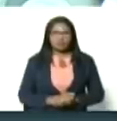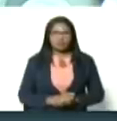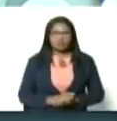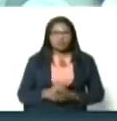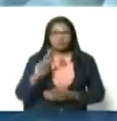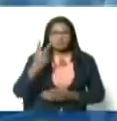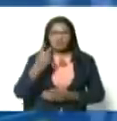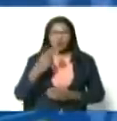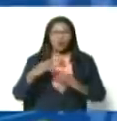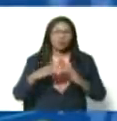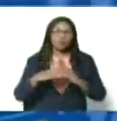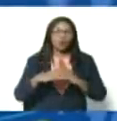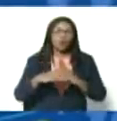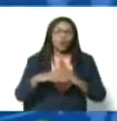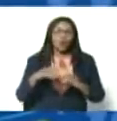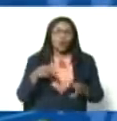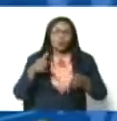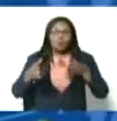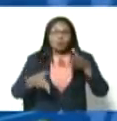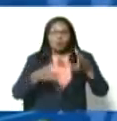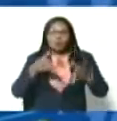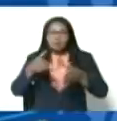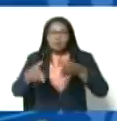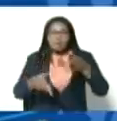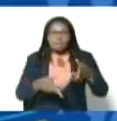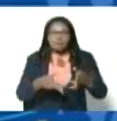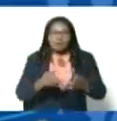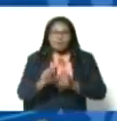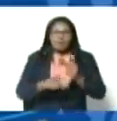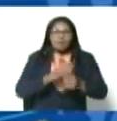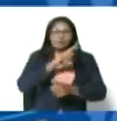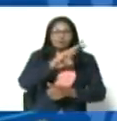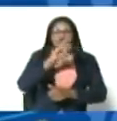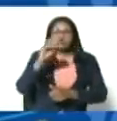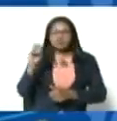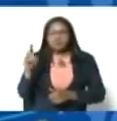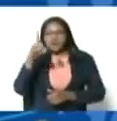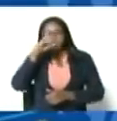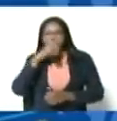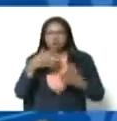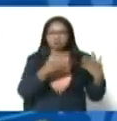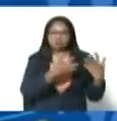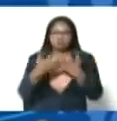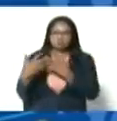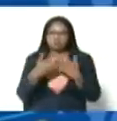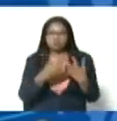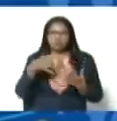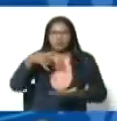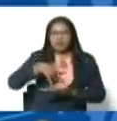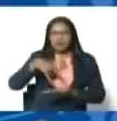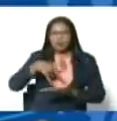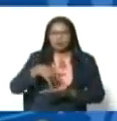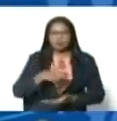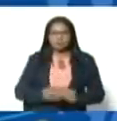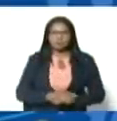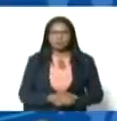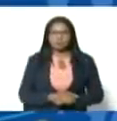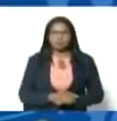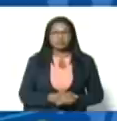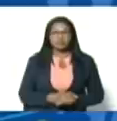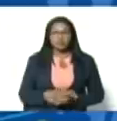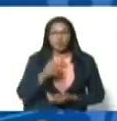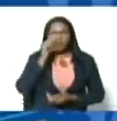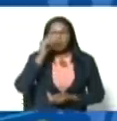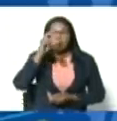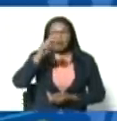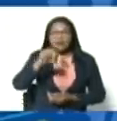Tren Caracas, edición bicentenario de la batalla de Carabobo. Allá está Nahum Fernández, jefe